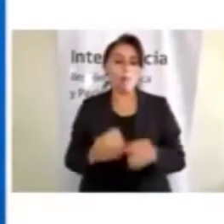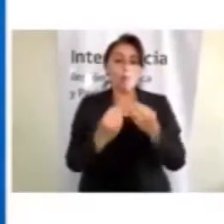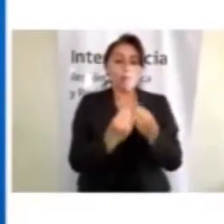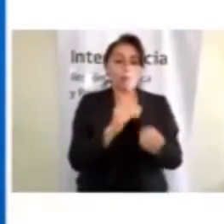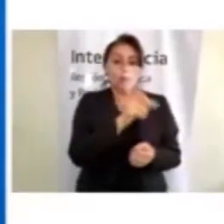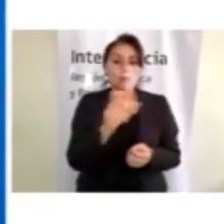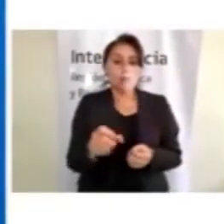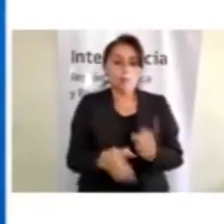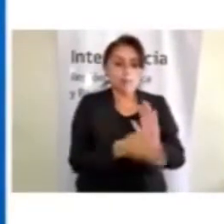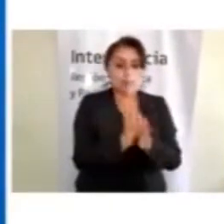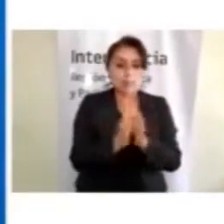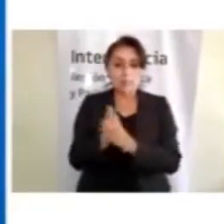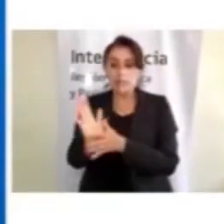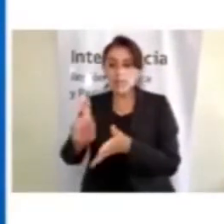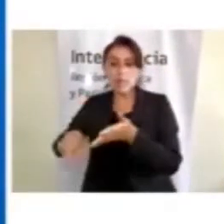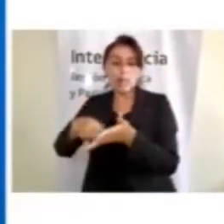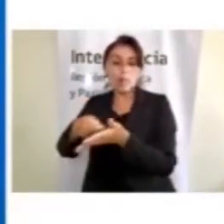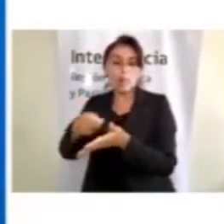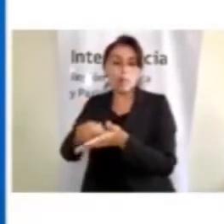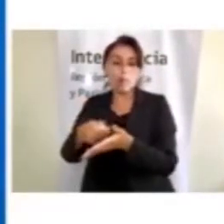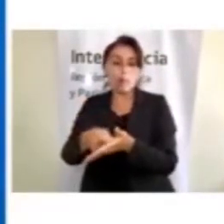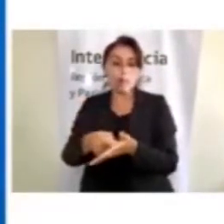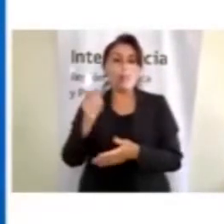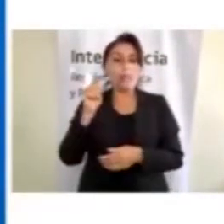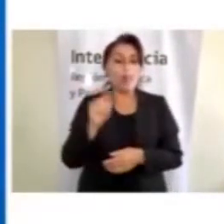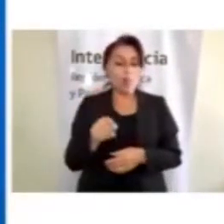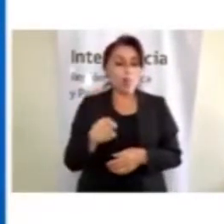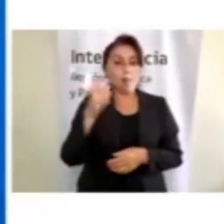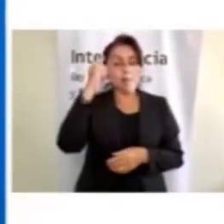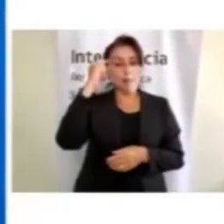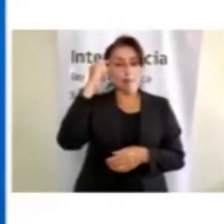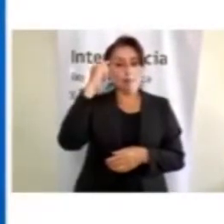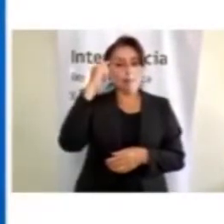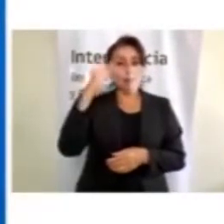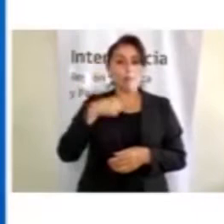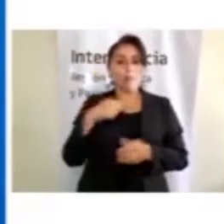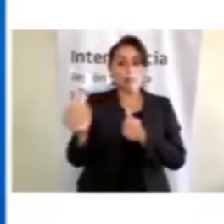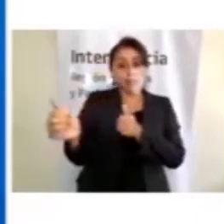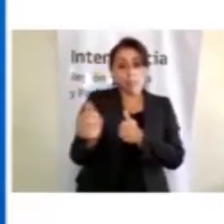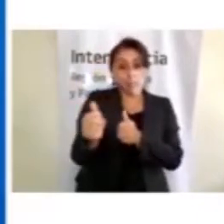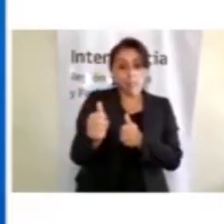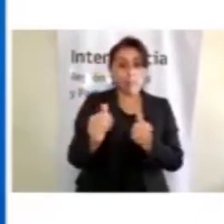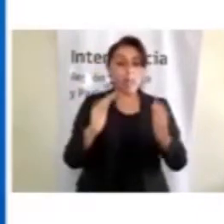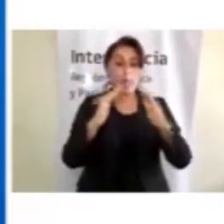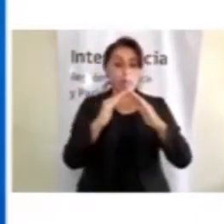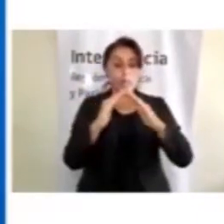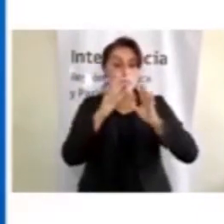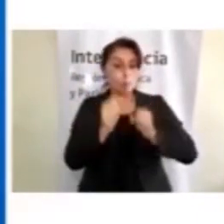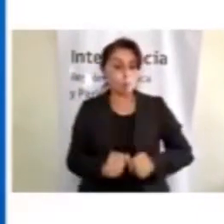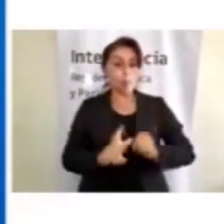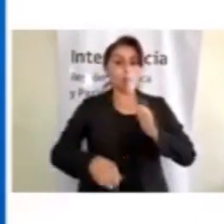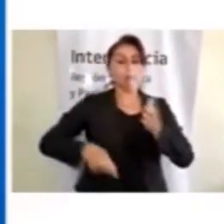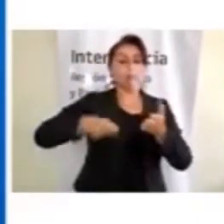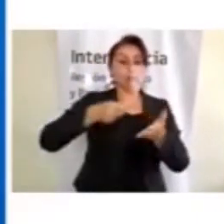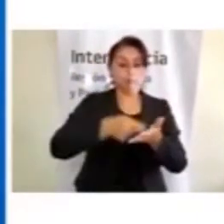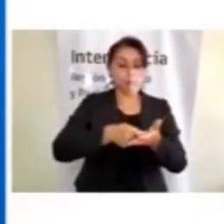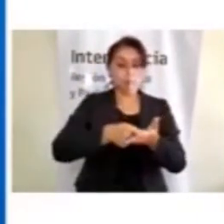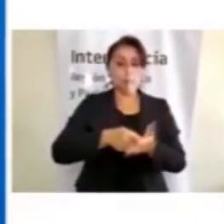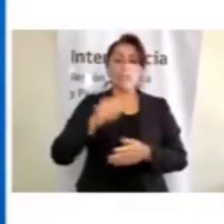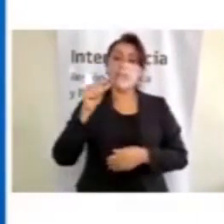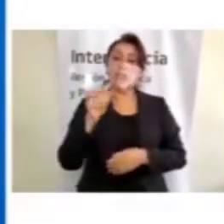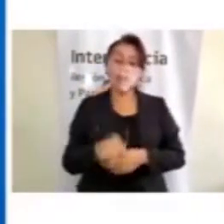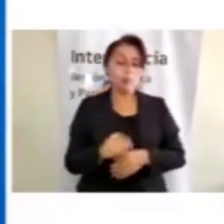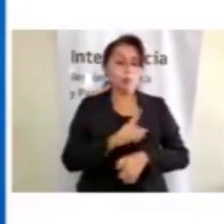personas salen a comprar indicando que ellas creen que porque están cerca de su vivienda pueden salir a comprar. Y eso